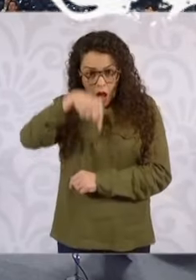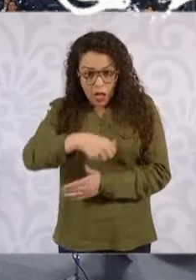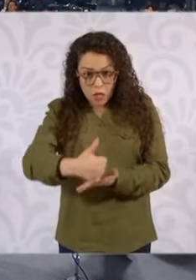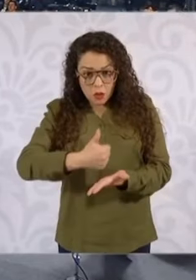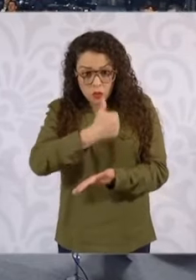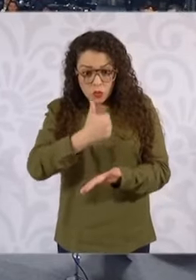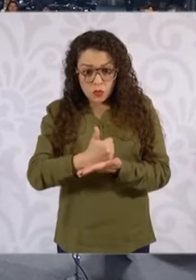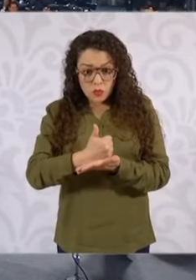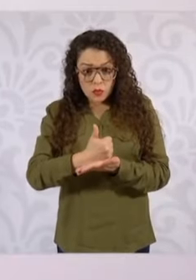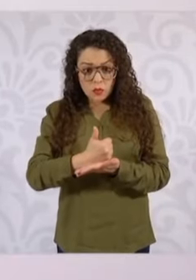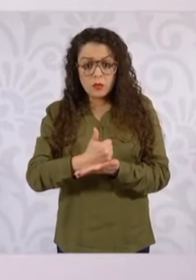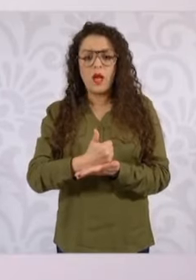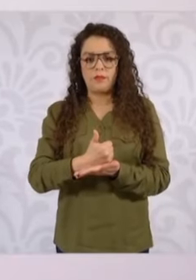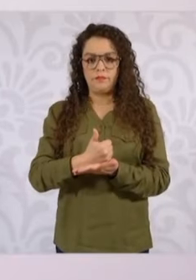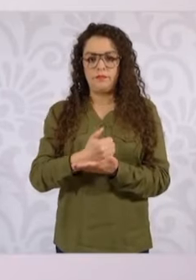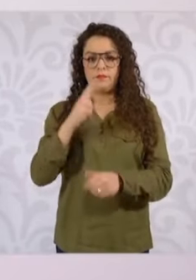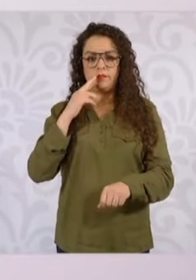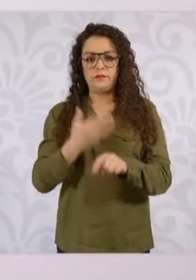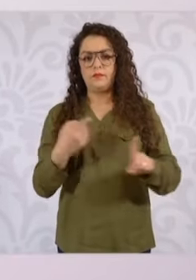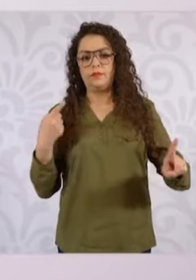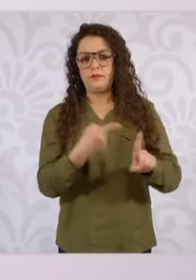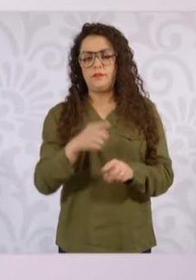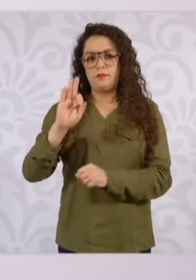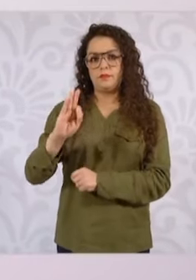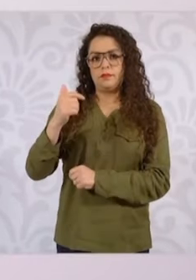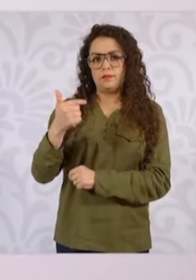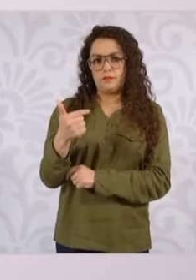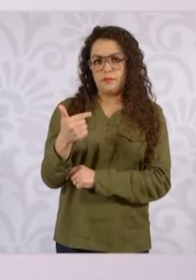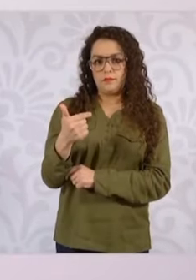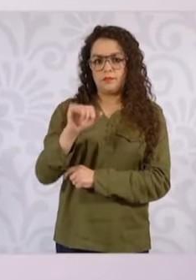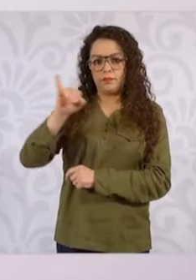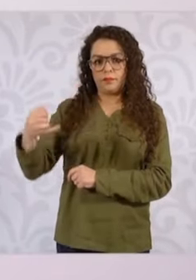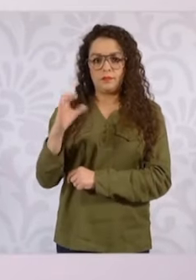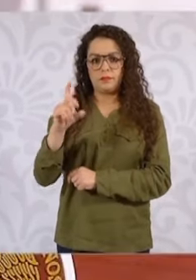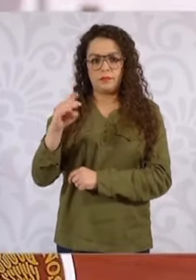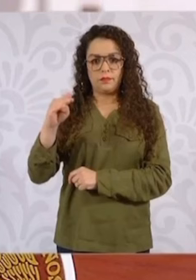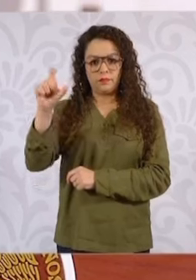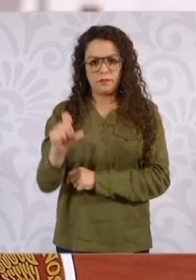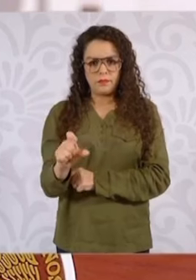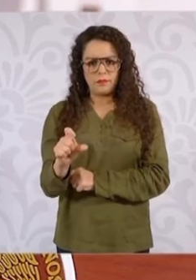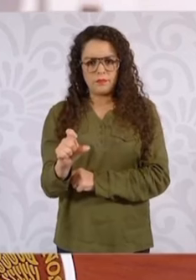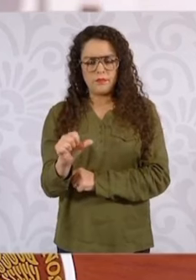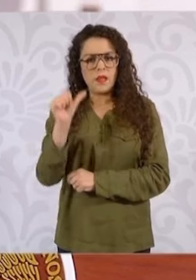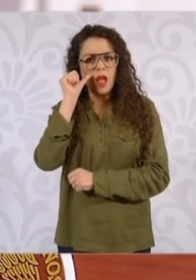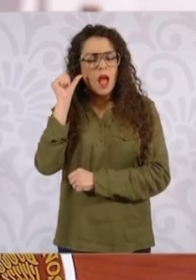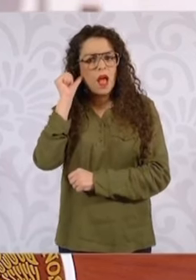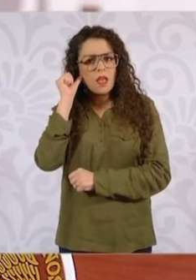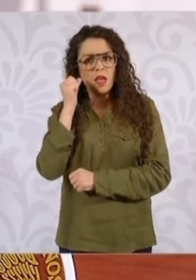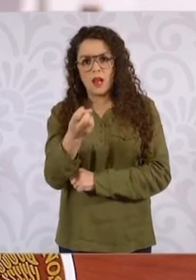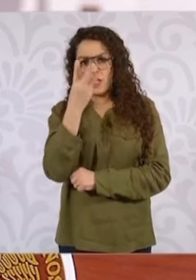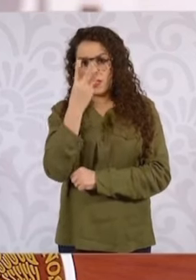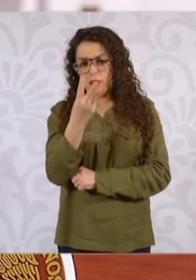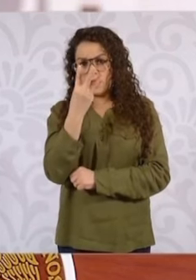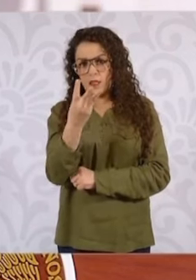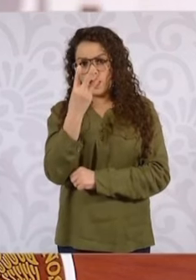Sí, bueno, lo lleva la Fiscalía General de Justicia de la Ciudad de México. Entiendo que ayer hubo tres homicidios en la